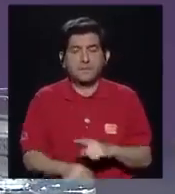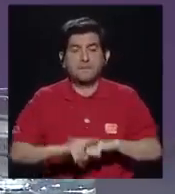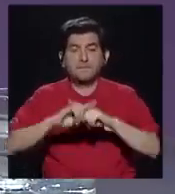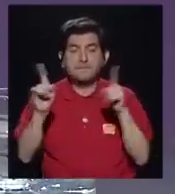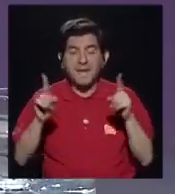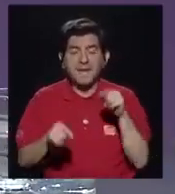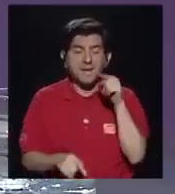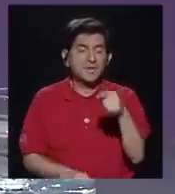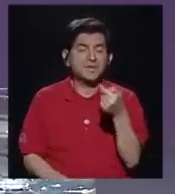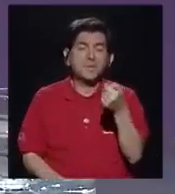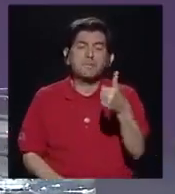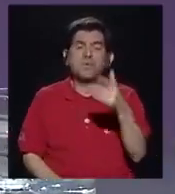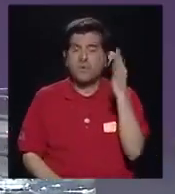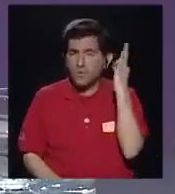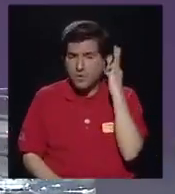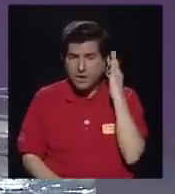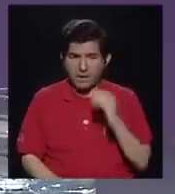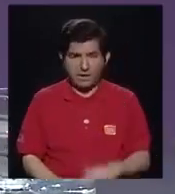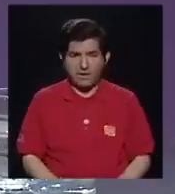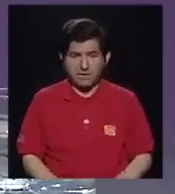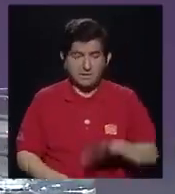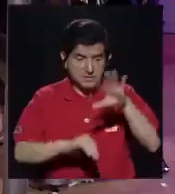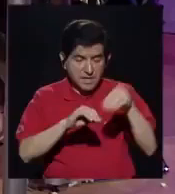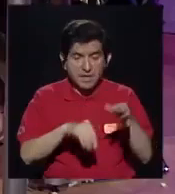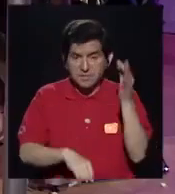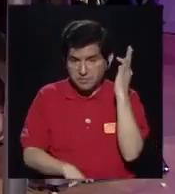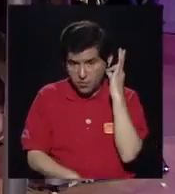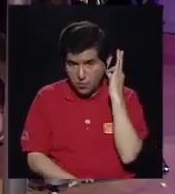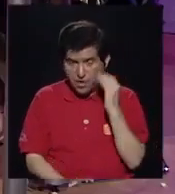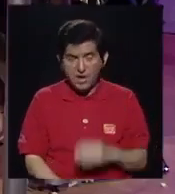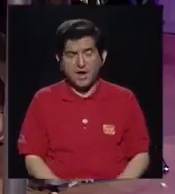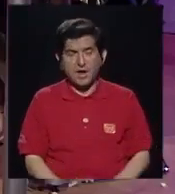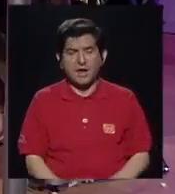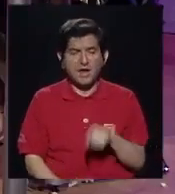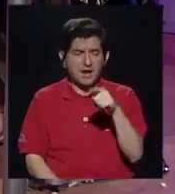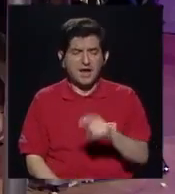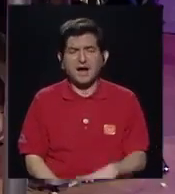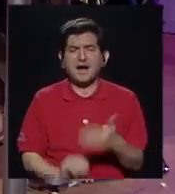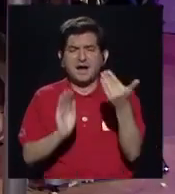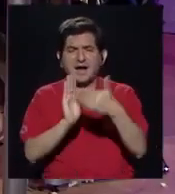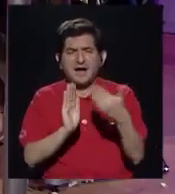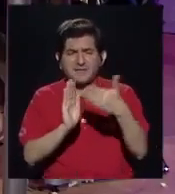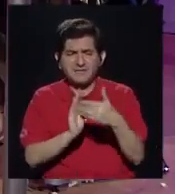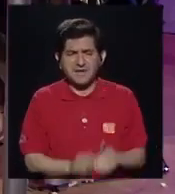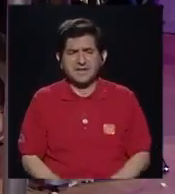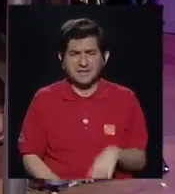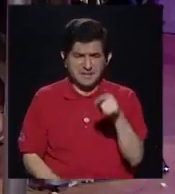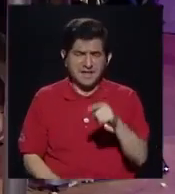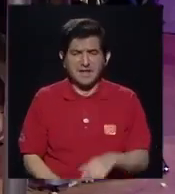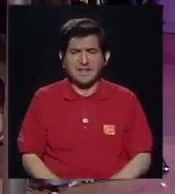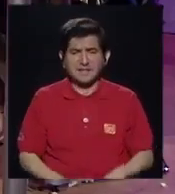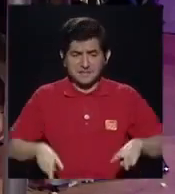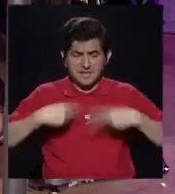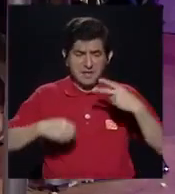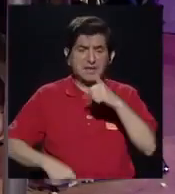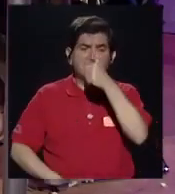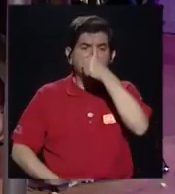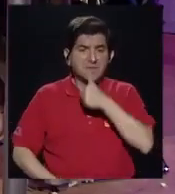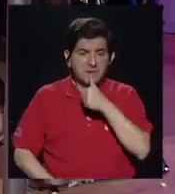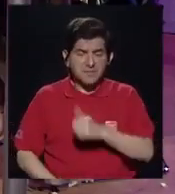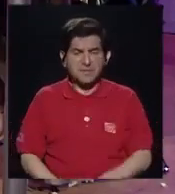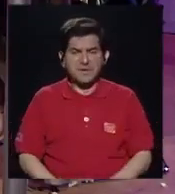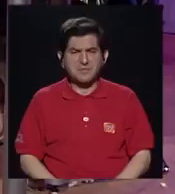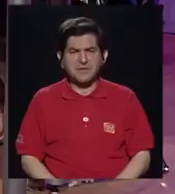pero esos son muy pocas mujeres y además Esas mujeres sufren represalias en su vida en su vida particular porque